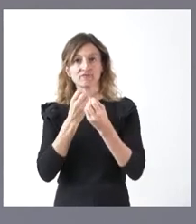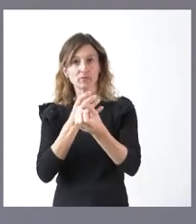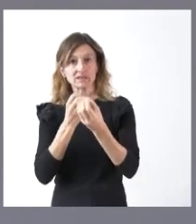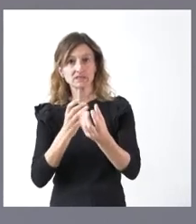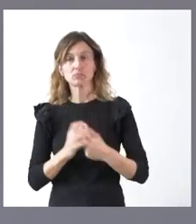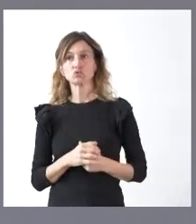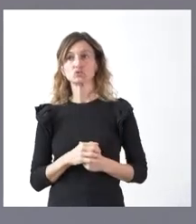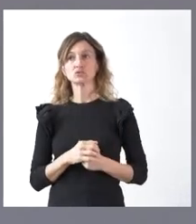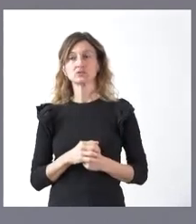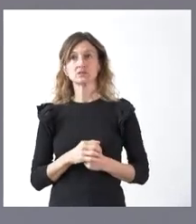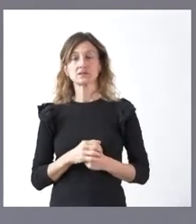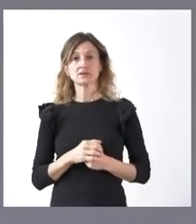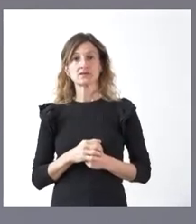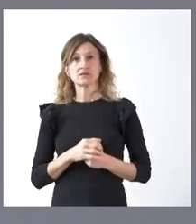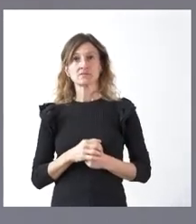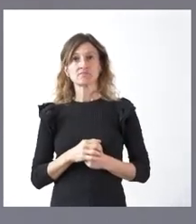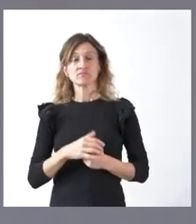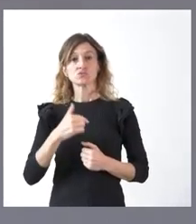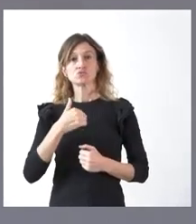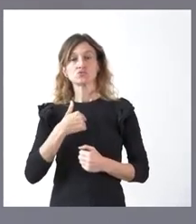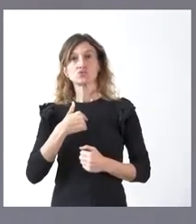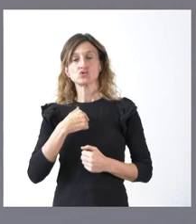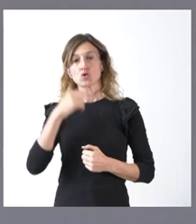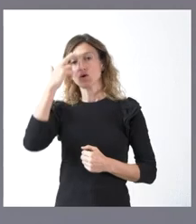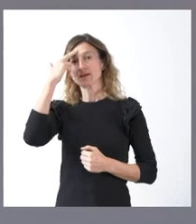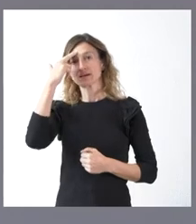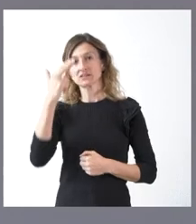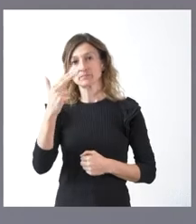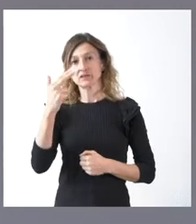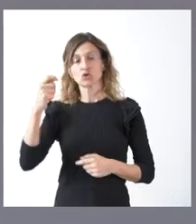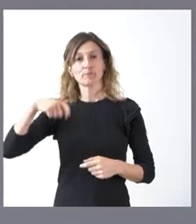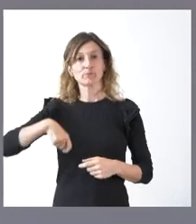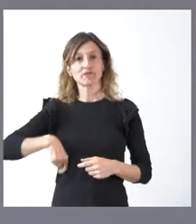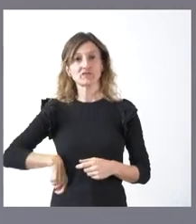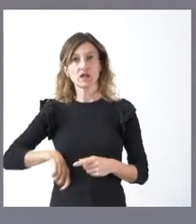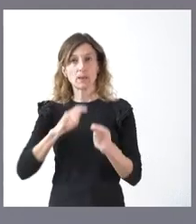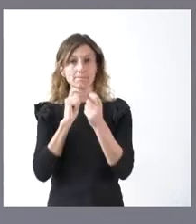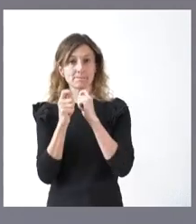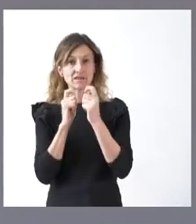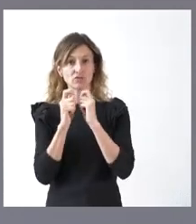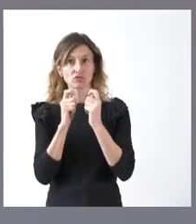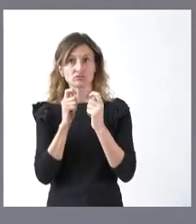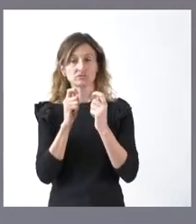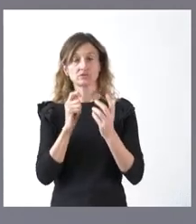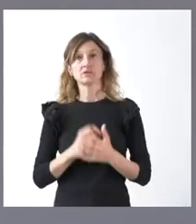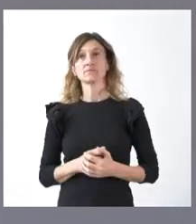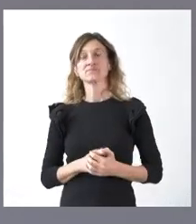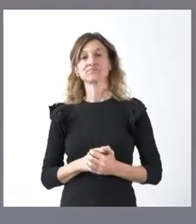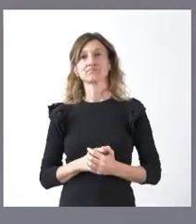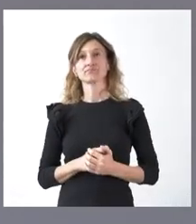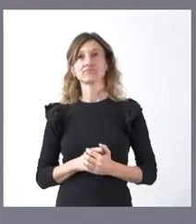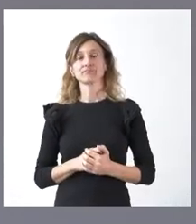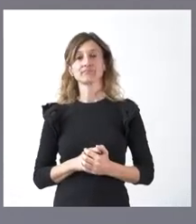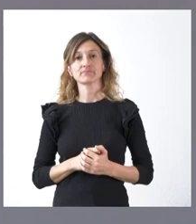que ha citado yo lo que tengo que hacer es respetar la profesionalidad de los medios de comunicación los proyectos de la tierra